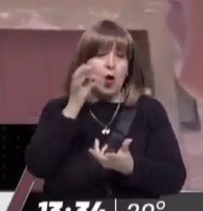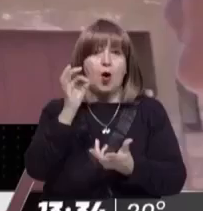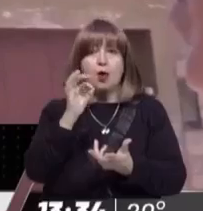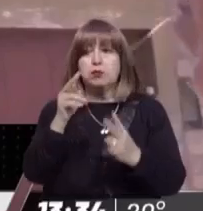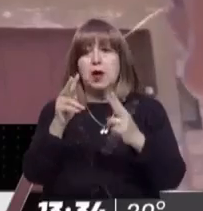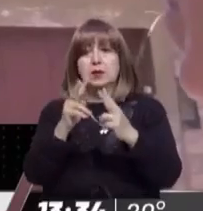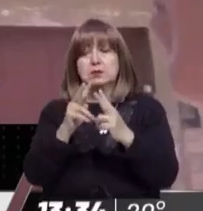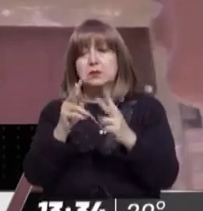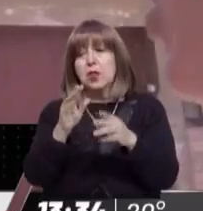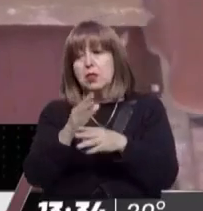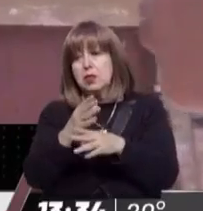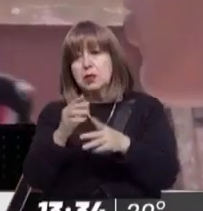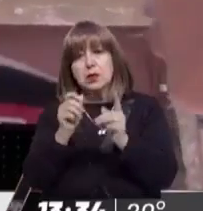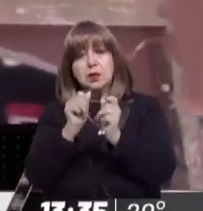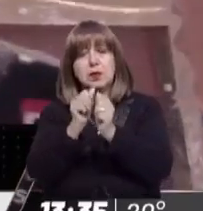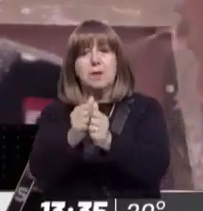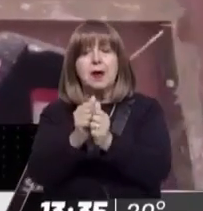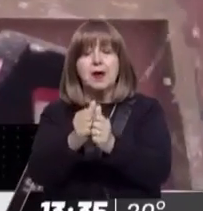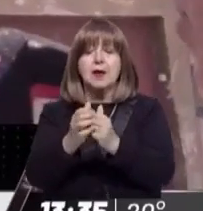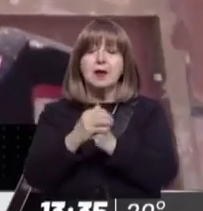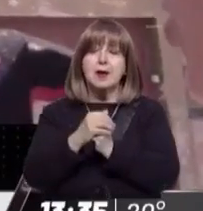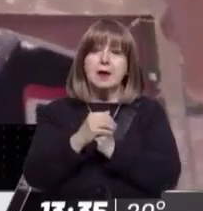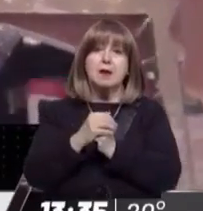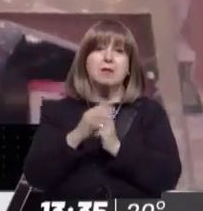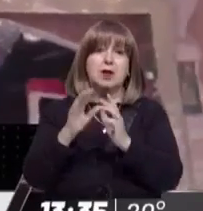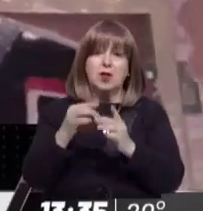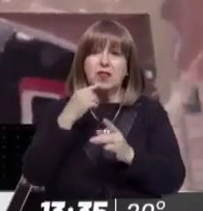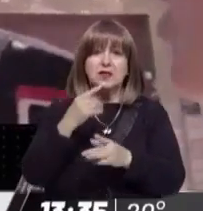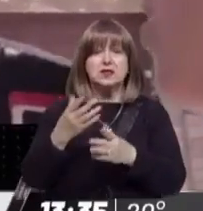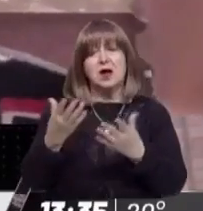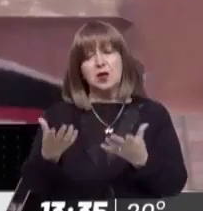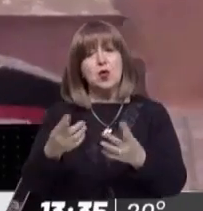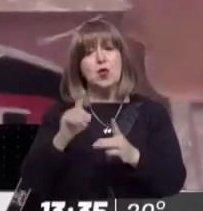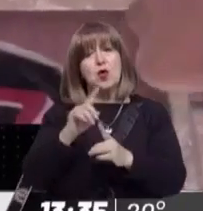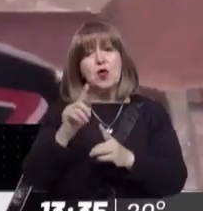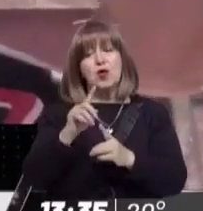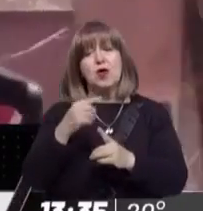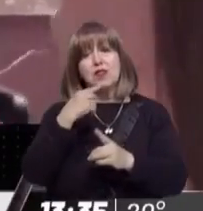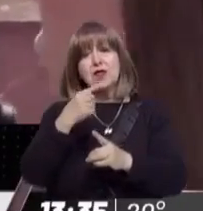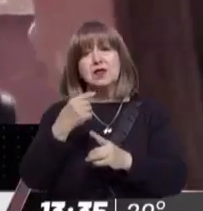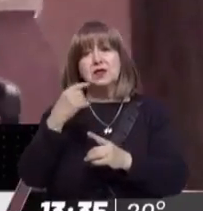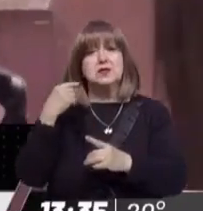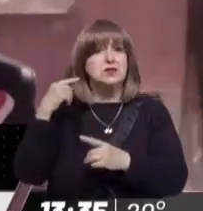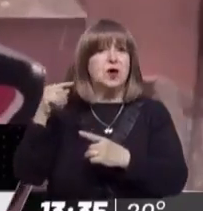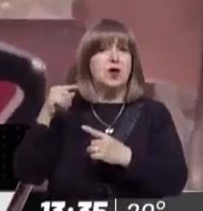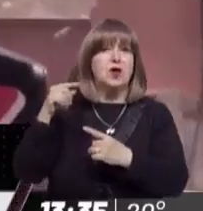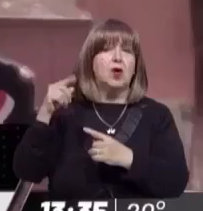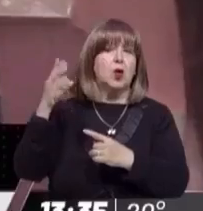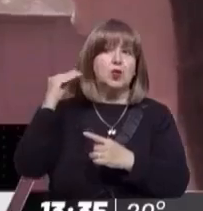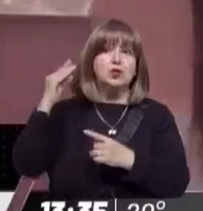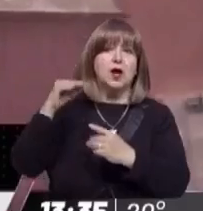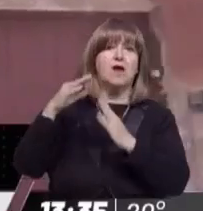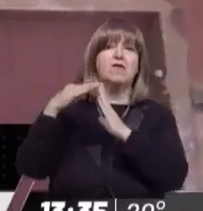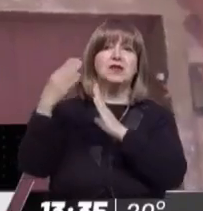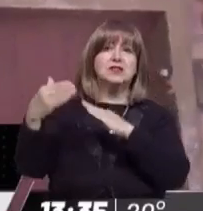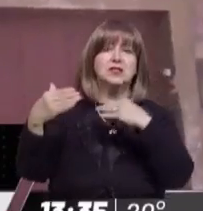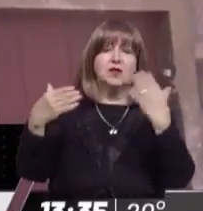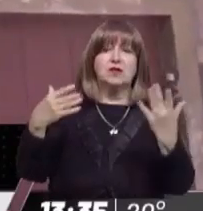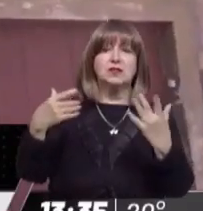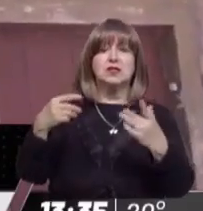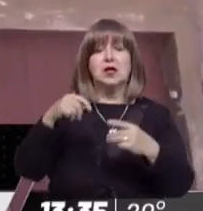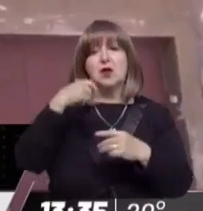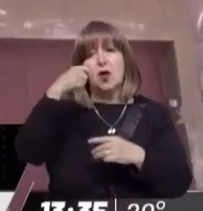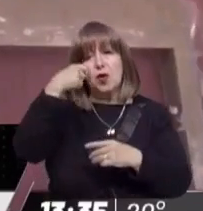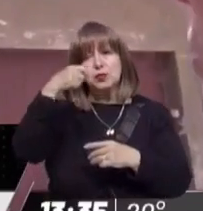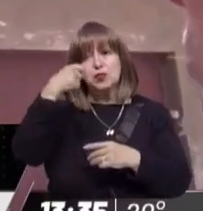mujer ni nadie se lo habrá esperado hay muchos testimonios respecto a la violencia este hombre a su consumo a cómo lo veían